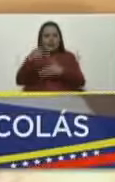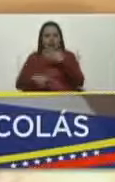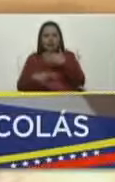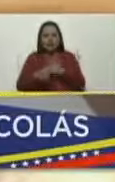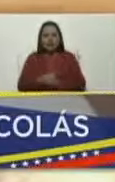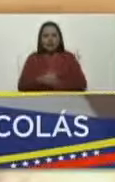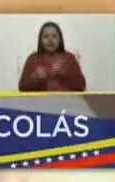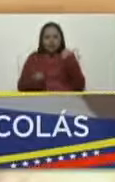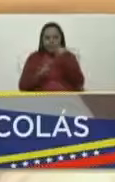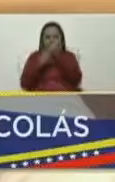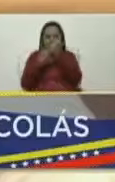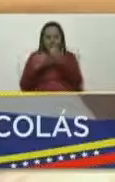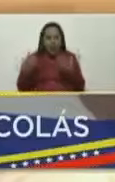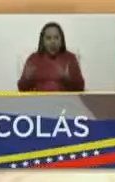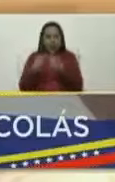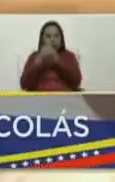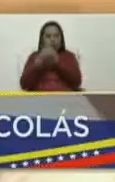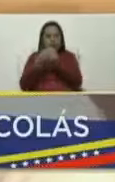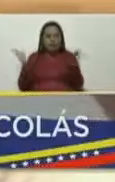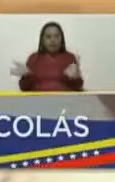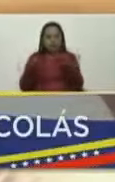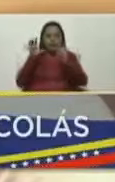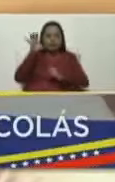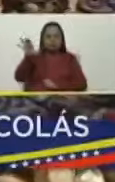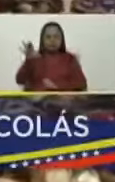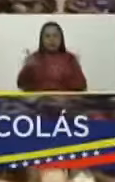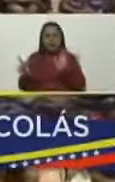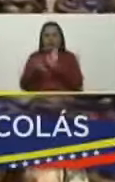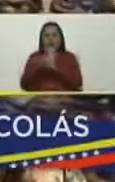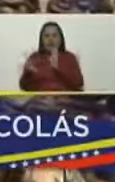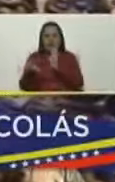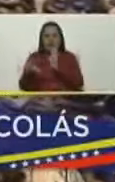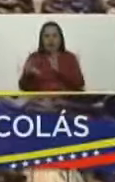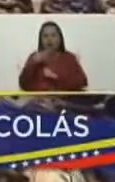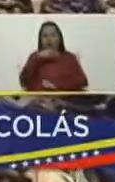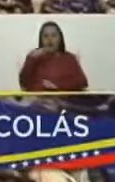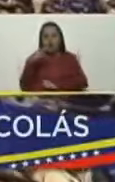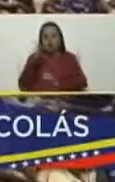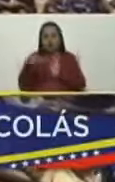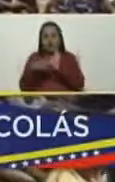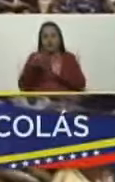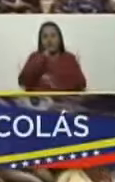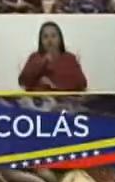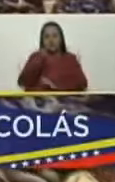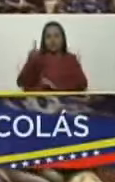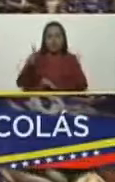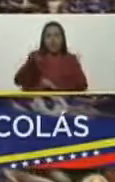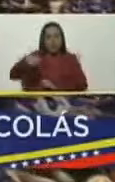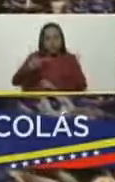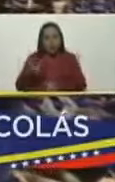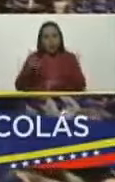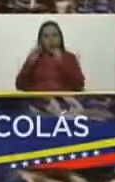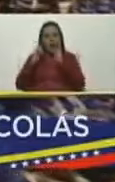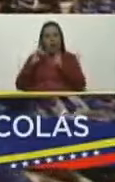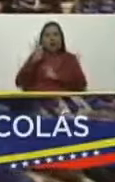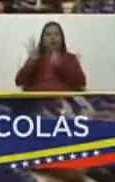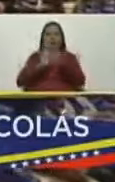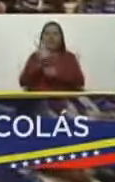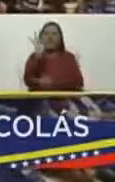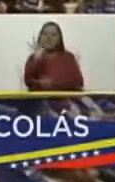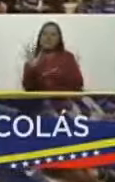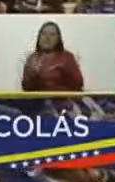lanzó al país y que con su ley en octubre del 2021 permitió que las 4F de formación,